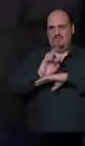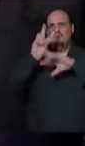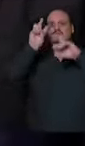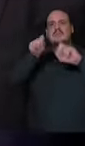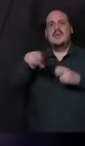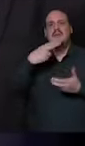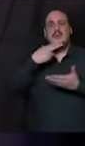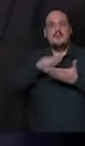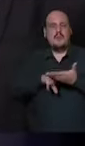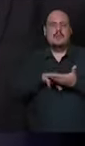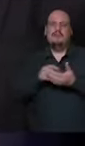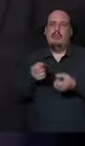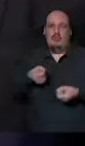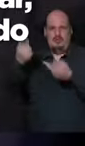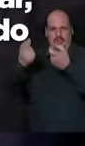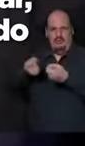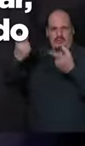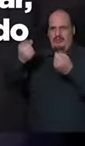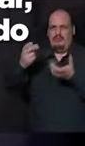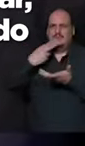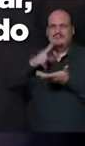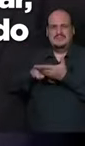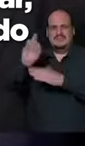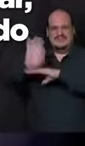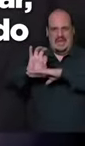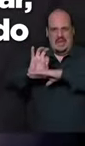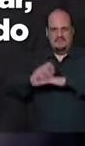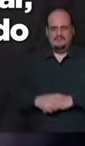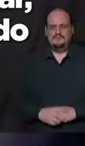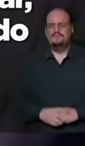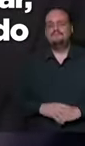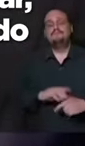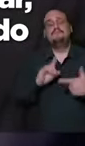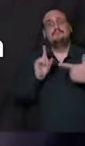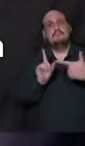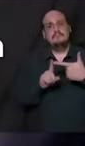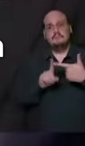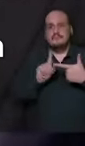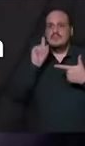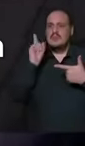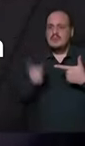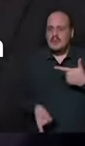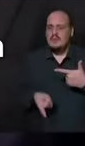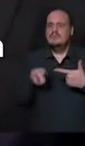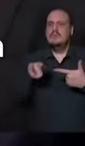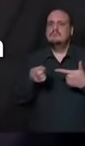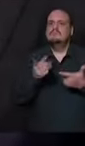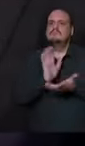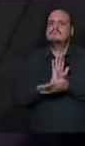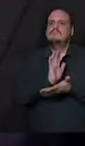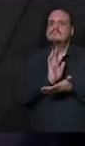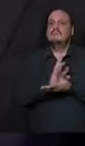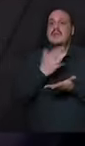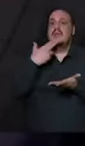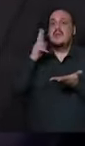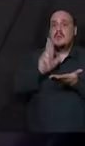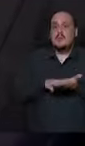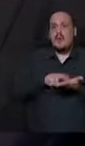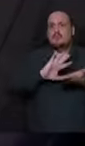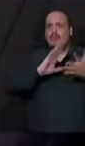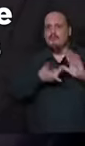incremental exportador en segundo lugar hemos planteado una reducción y simplificación del sistema